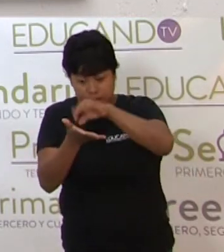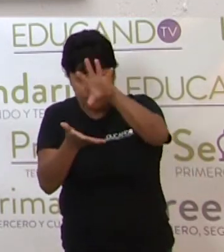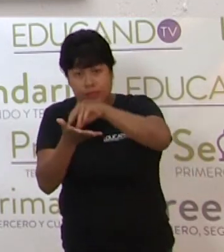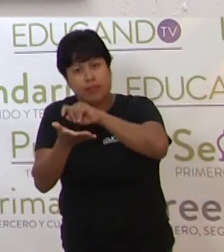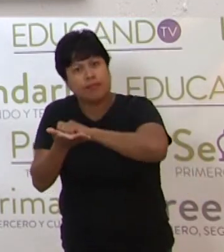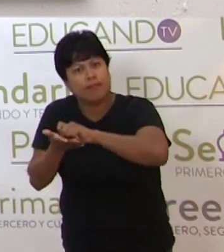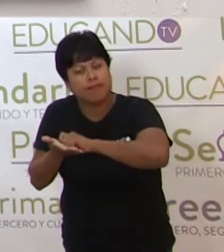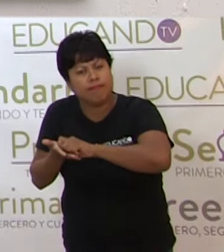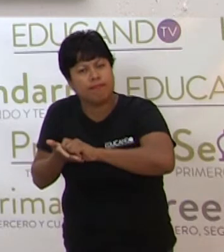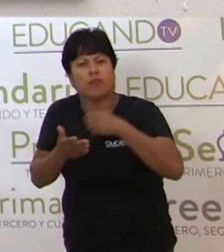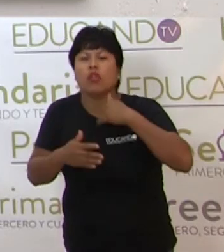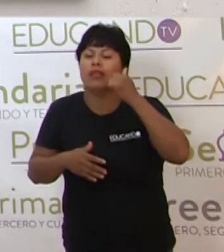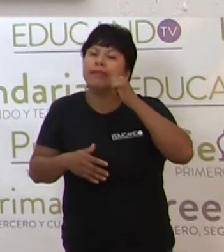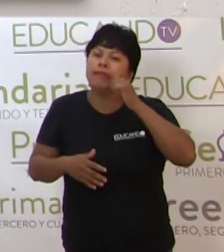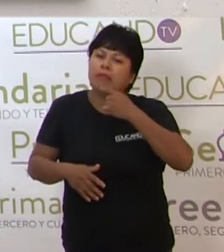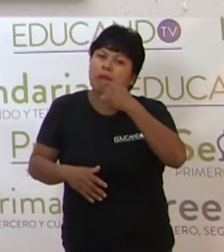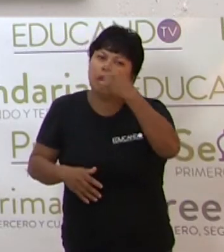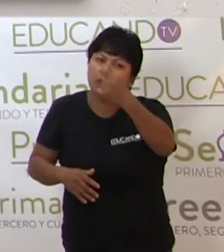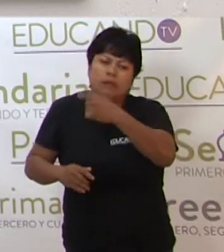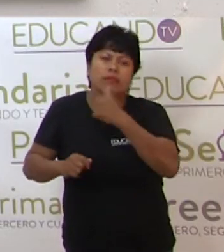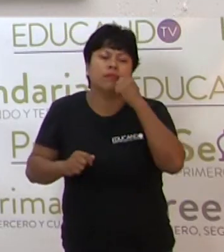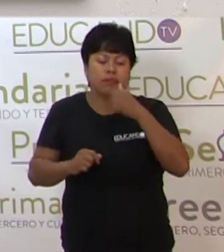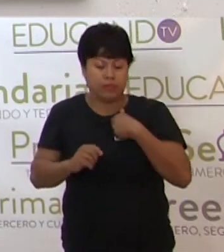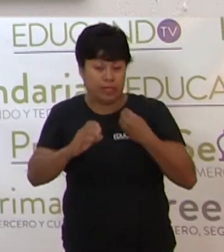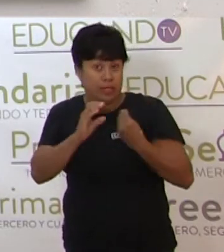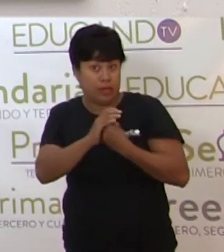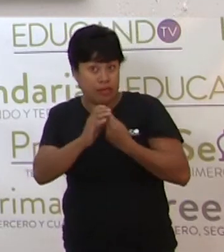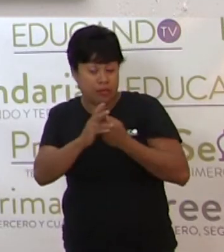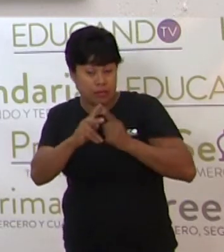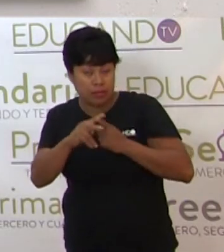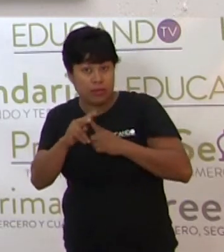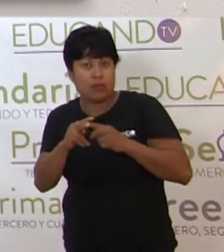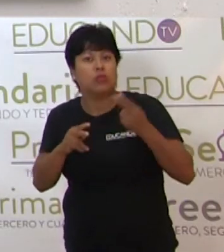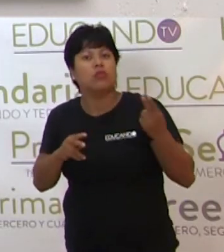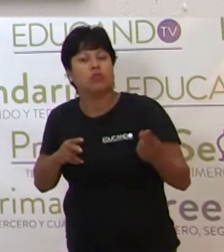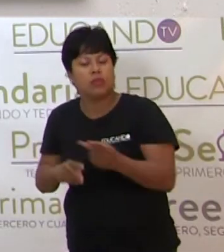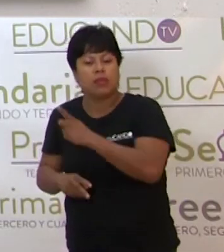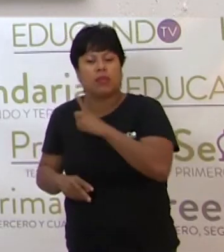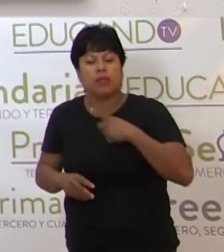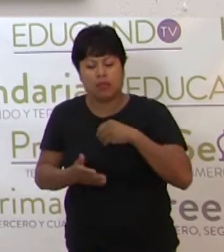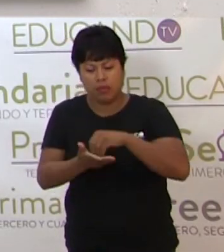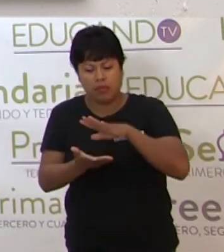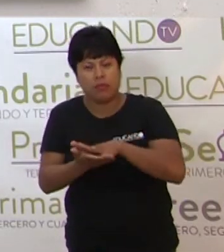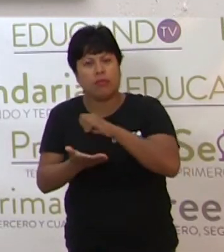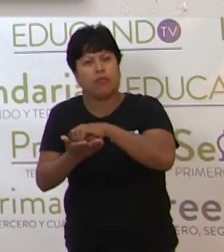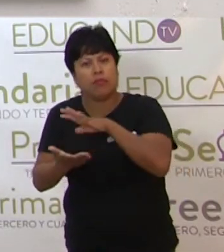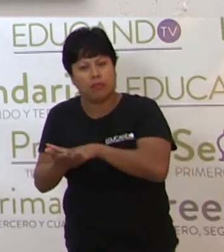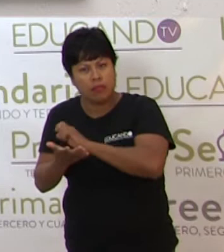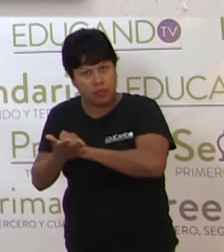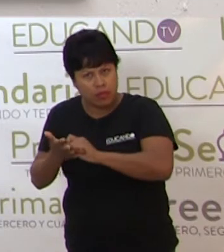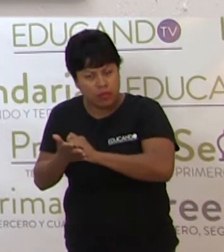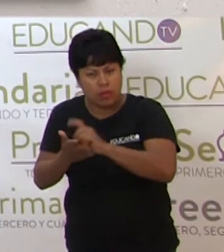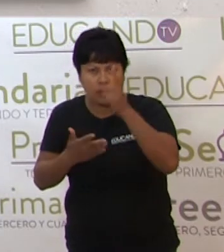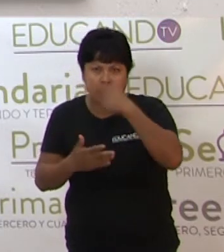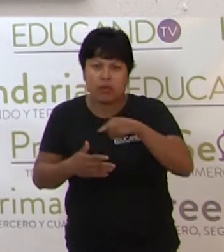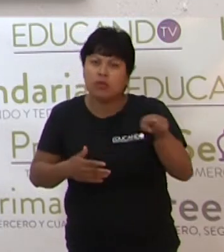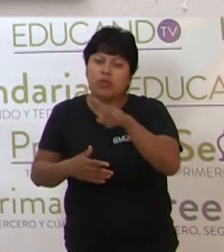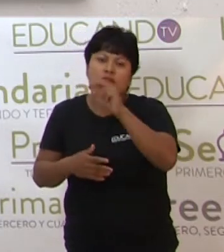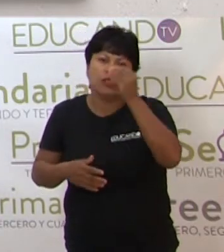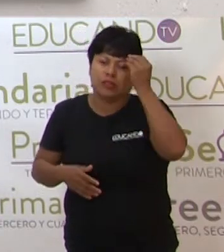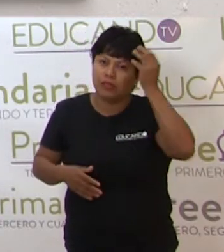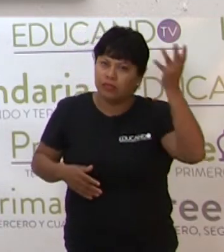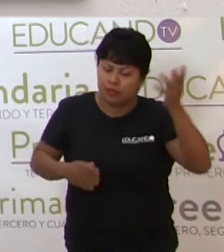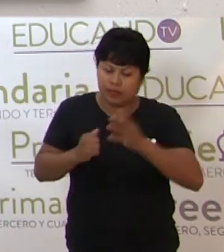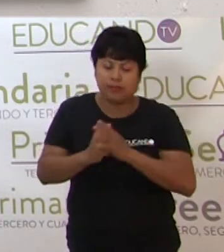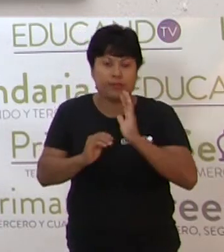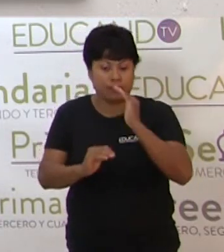Yo siempre les he pedido que en mi clase de matemáticas ustedes vayan tomando nota para que no se les olvide. Y ya